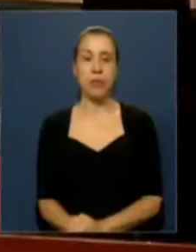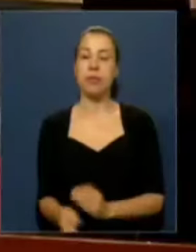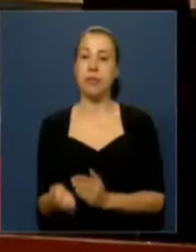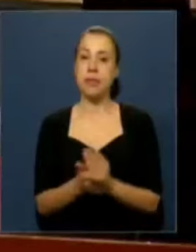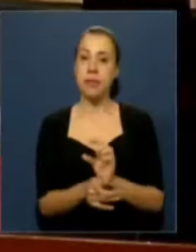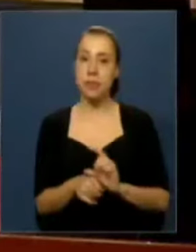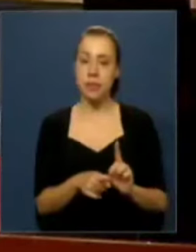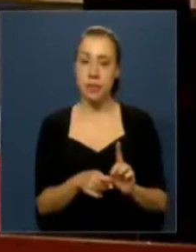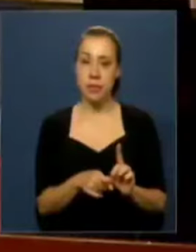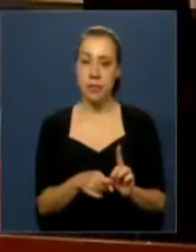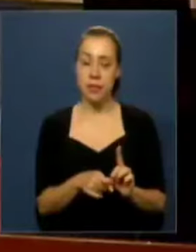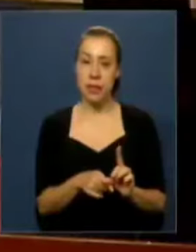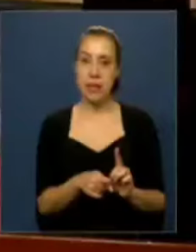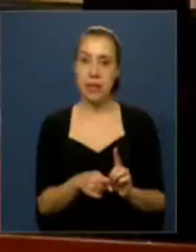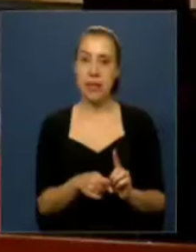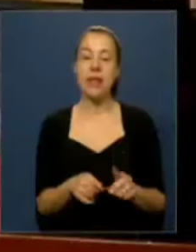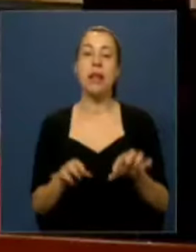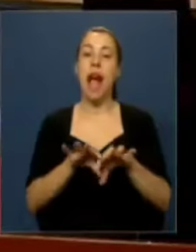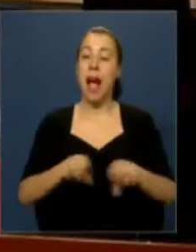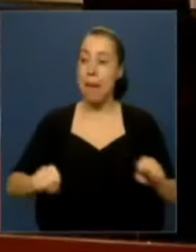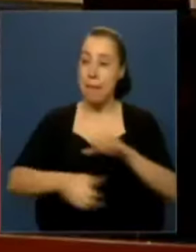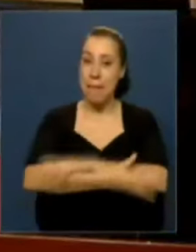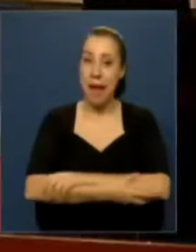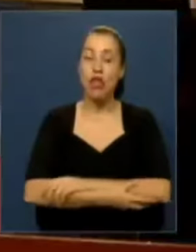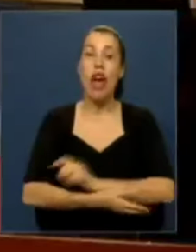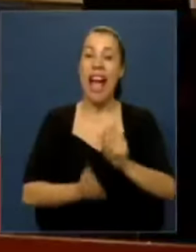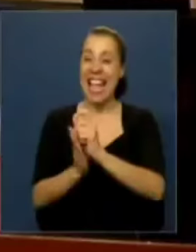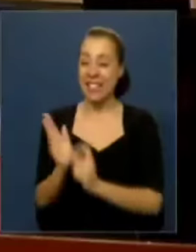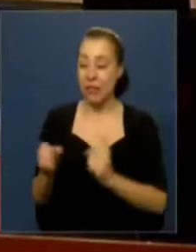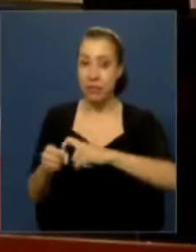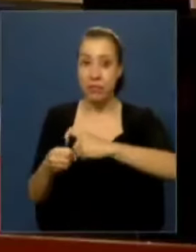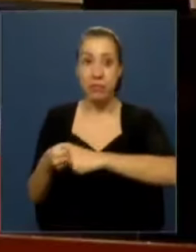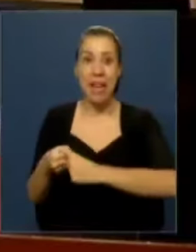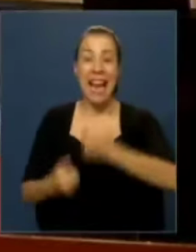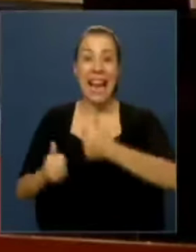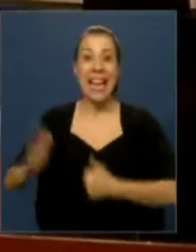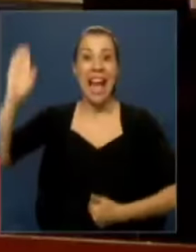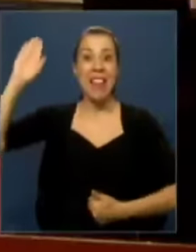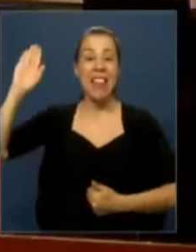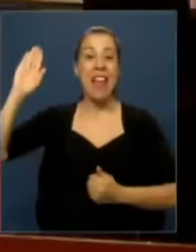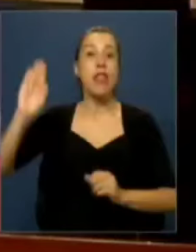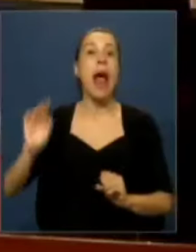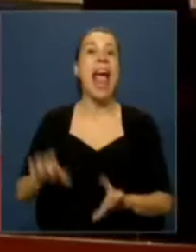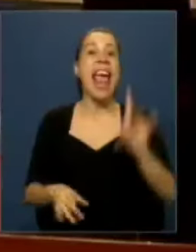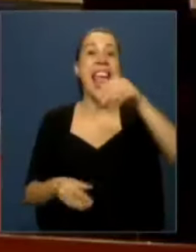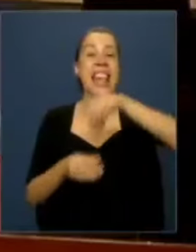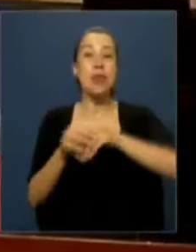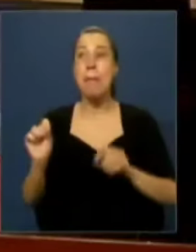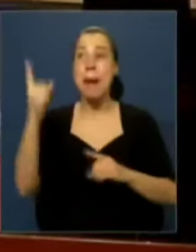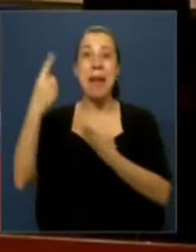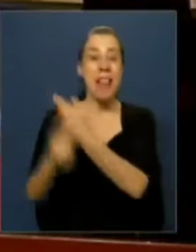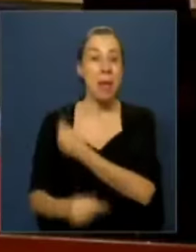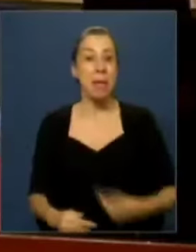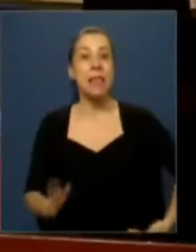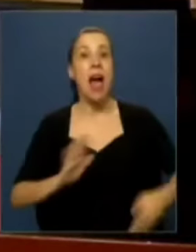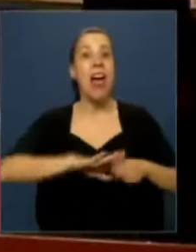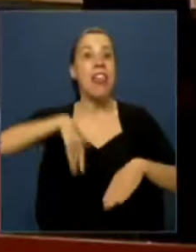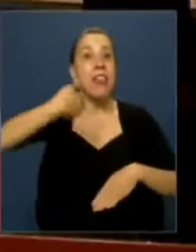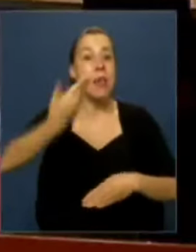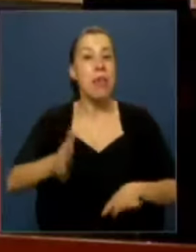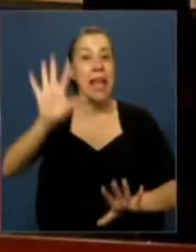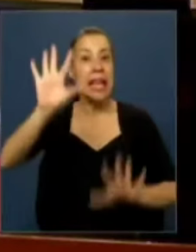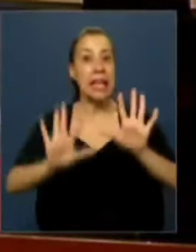inicia, es decir, se suscriben los pactos y se inscriben los candidatos a las primarias presidenciales después de la elección del